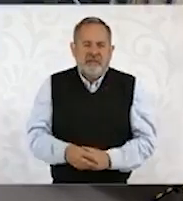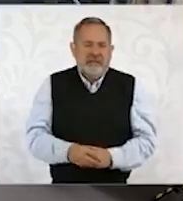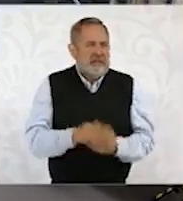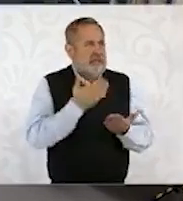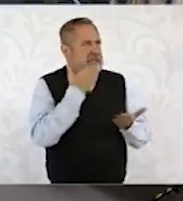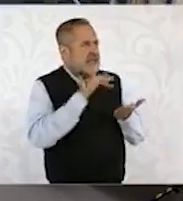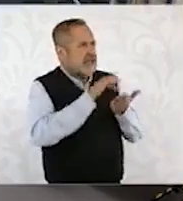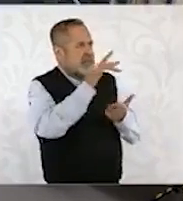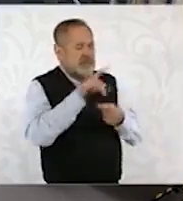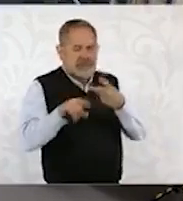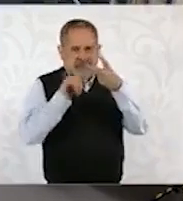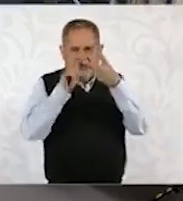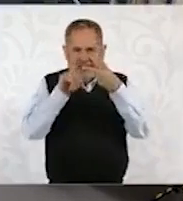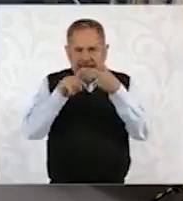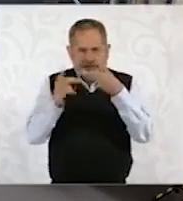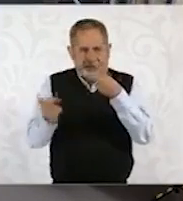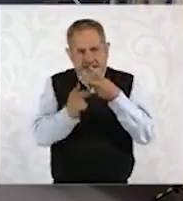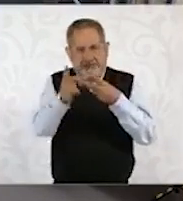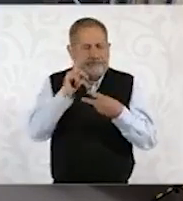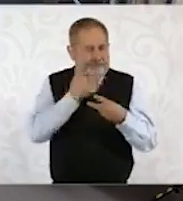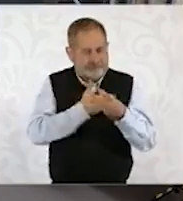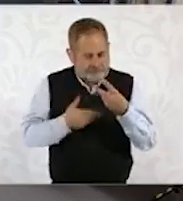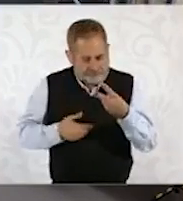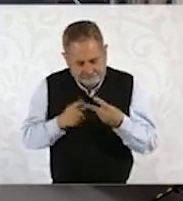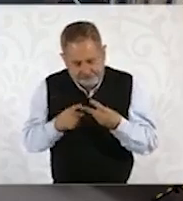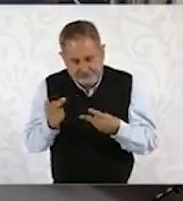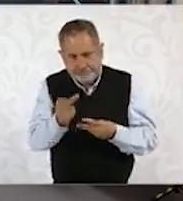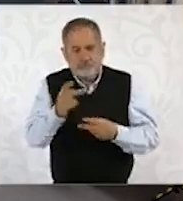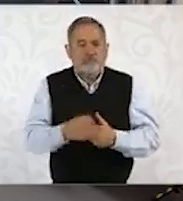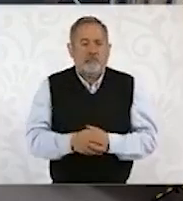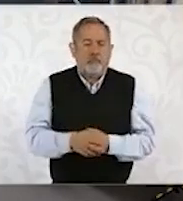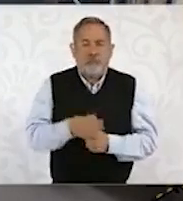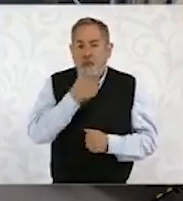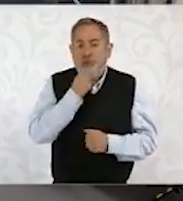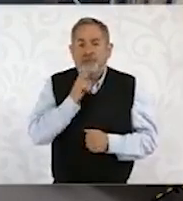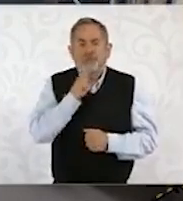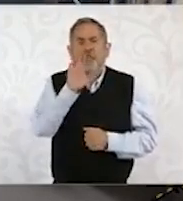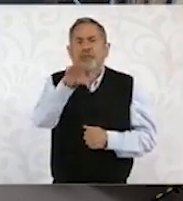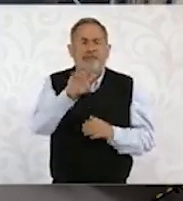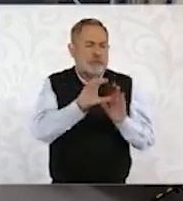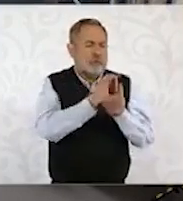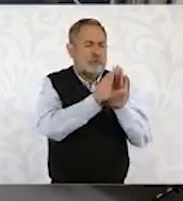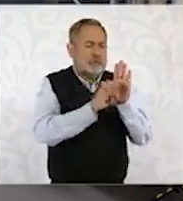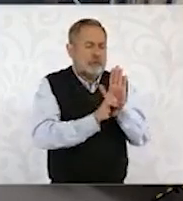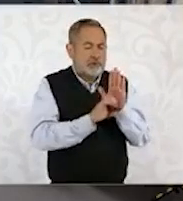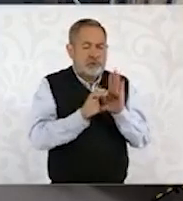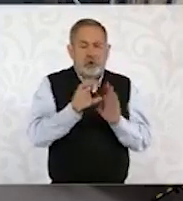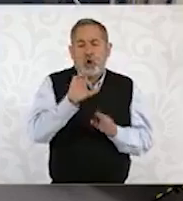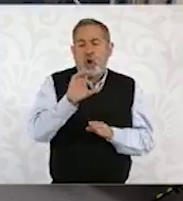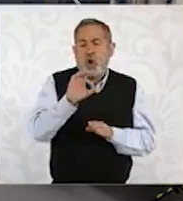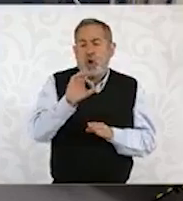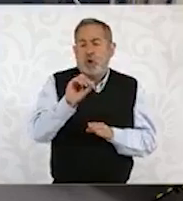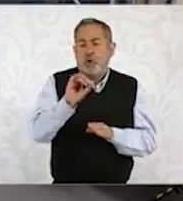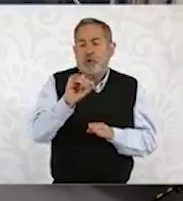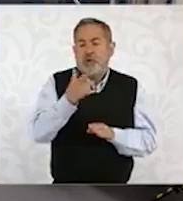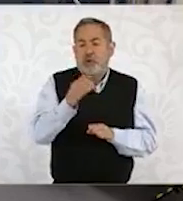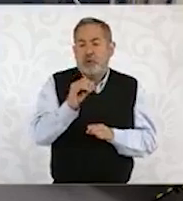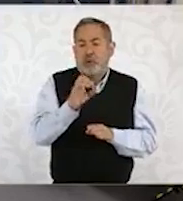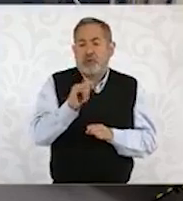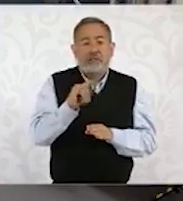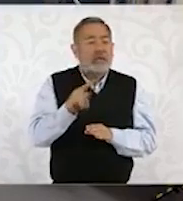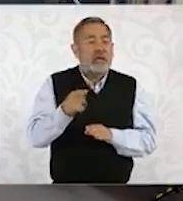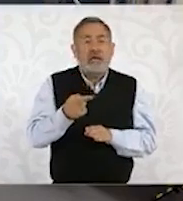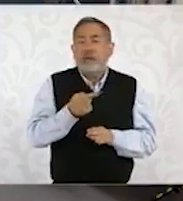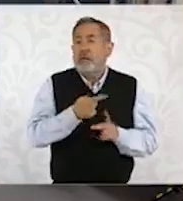un segundo tema, presidenta, fíjese que el tema de los códigos de ética tiene su origen a